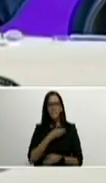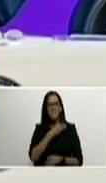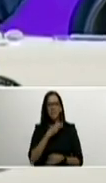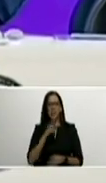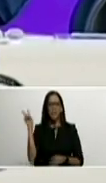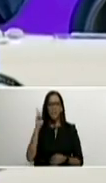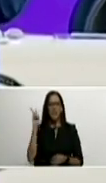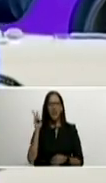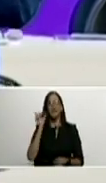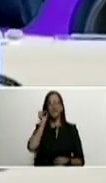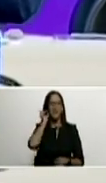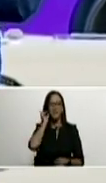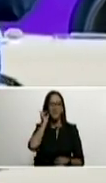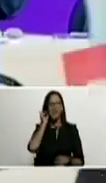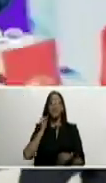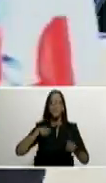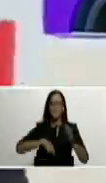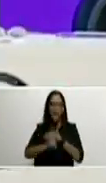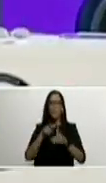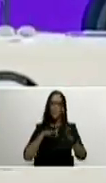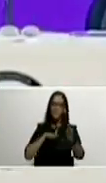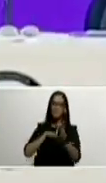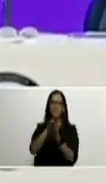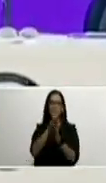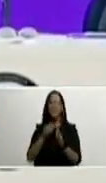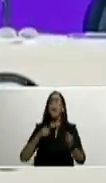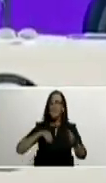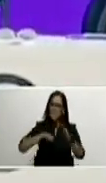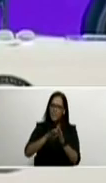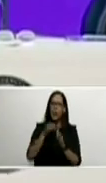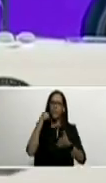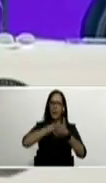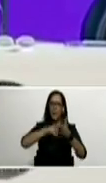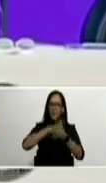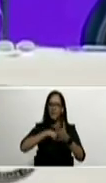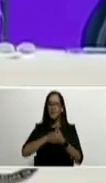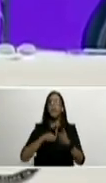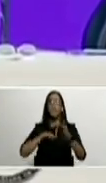misión Venezuela, mujer. Vamos adelante, vamos en batalla,